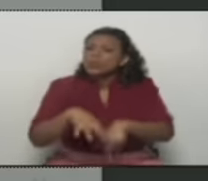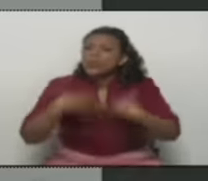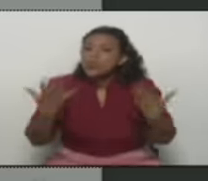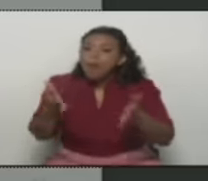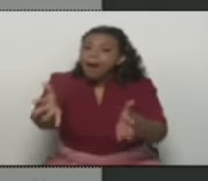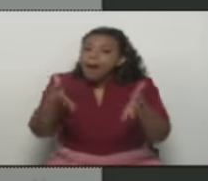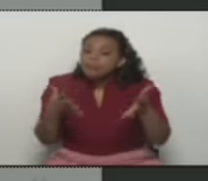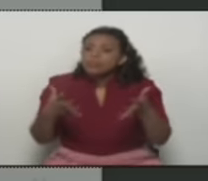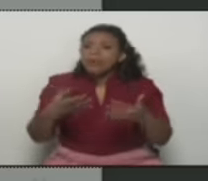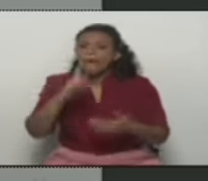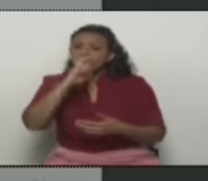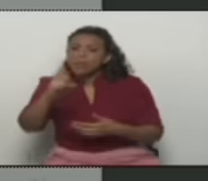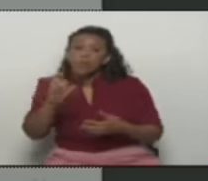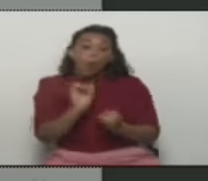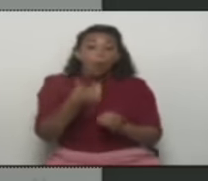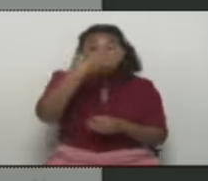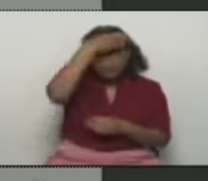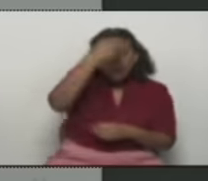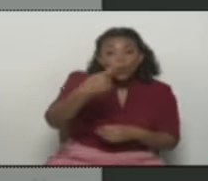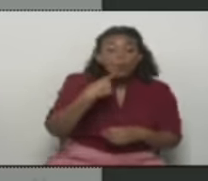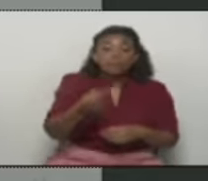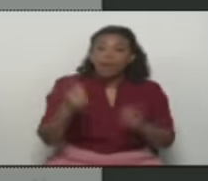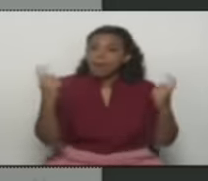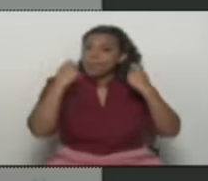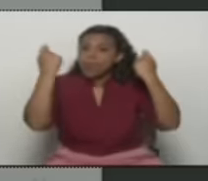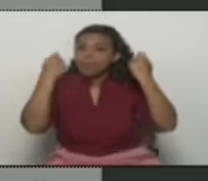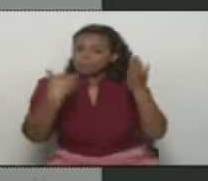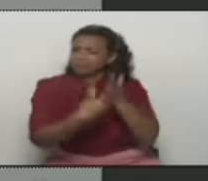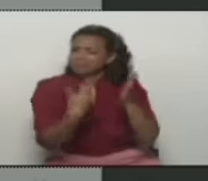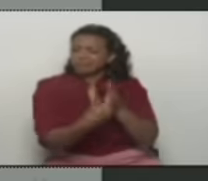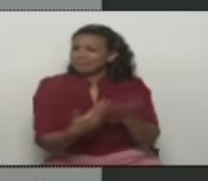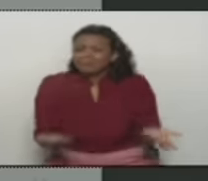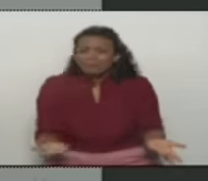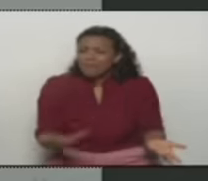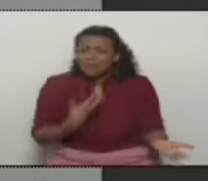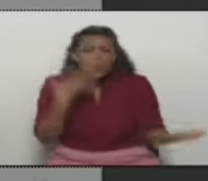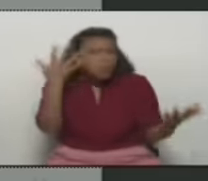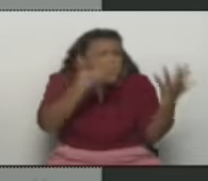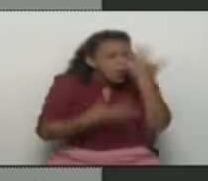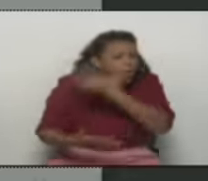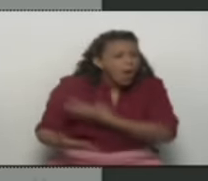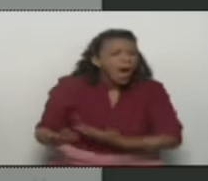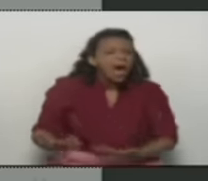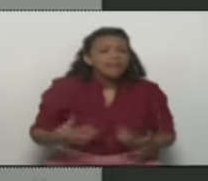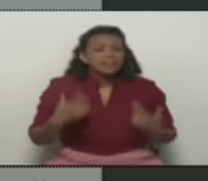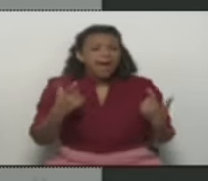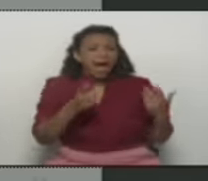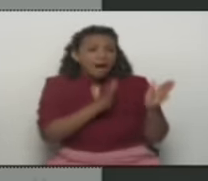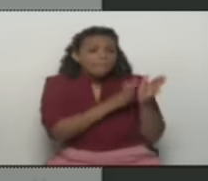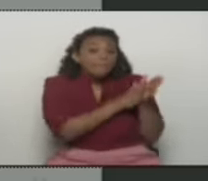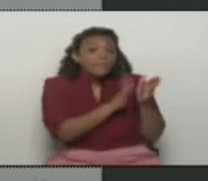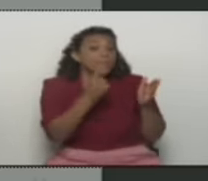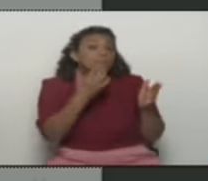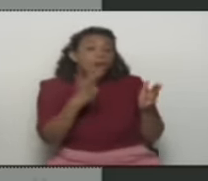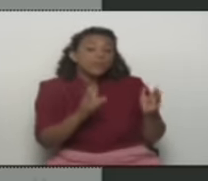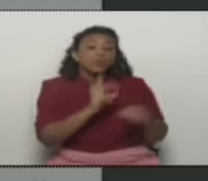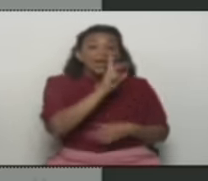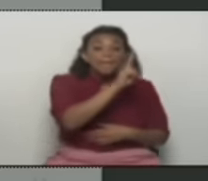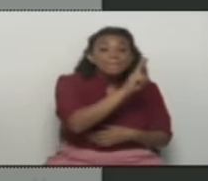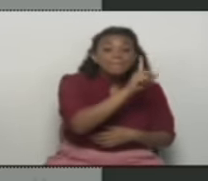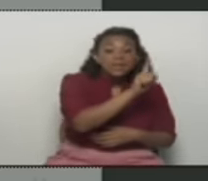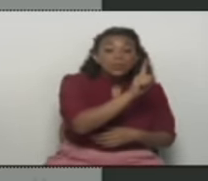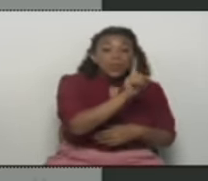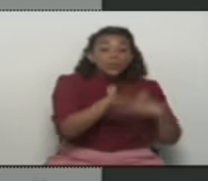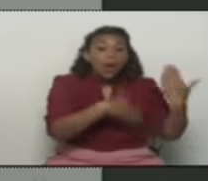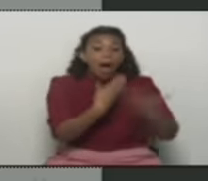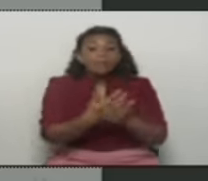sistema de transmisión. Elon Musk, mira, ahí está la propaganda, la ponían gratis. Les va a haber una oferta válida del 21 al 27 de julio. Antenas por